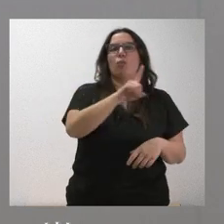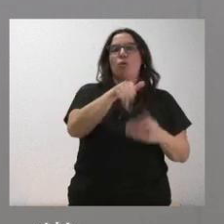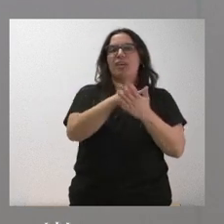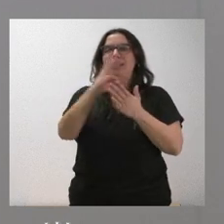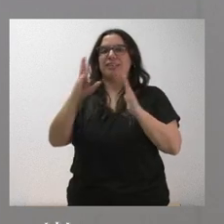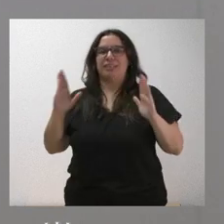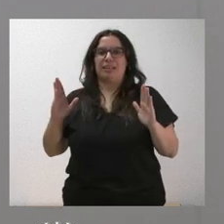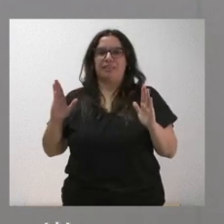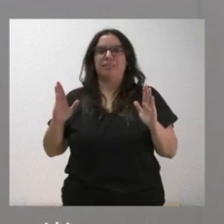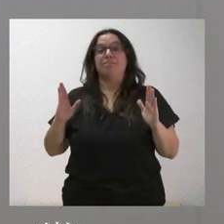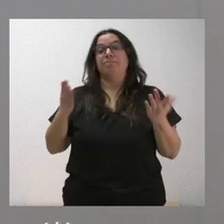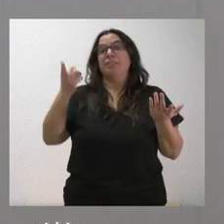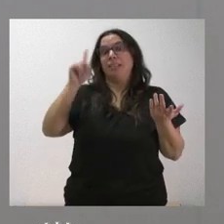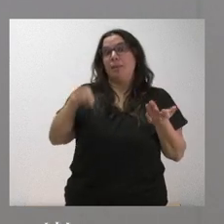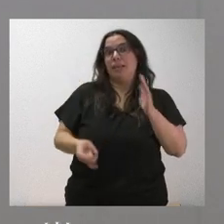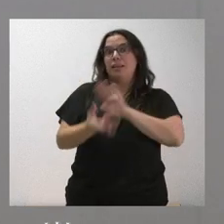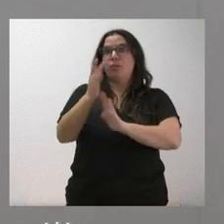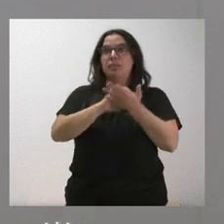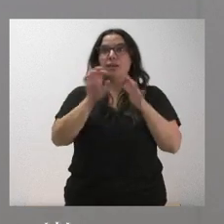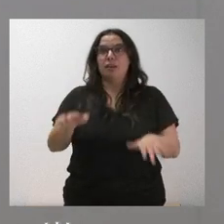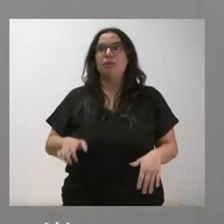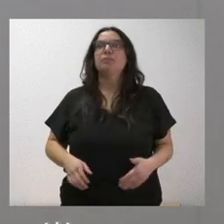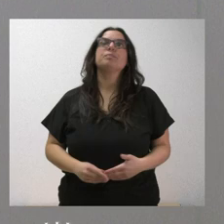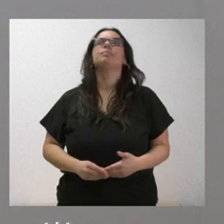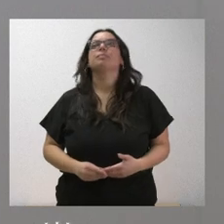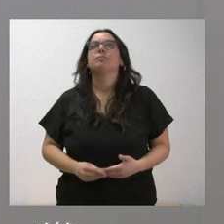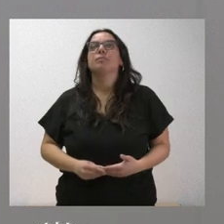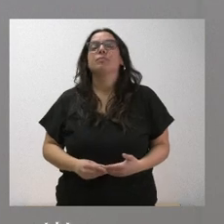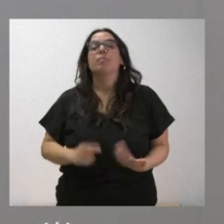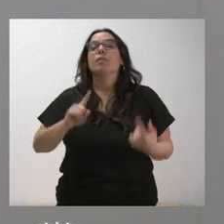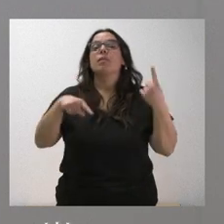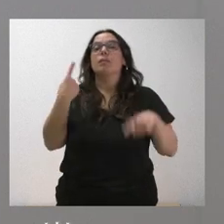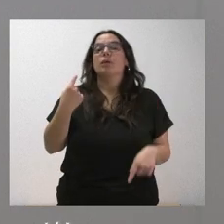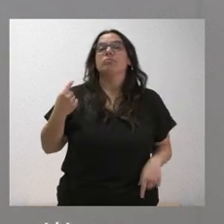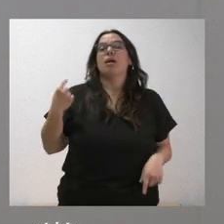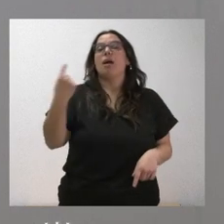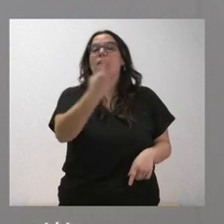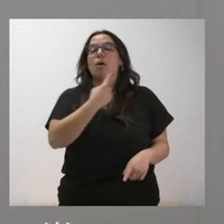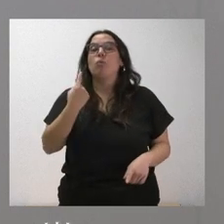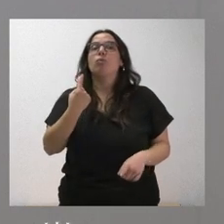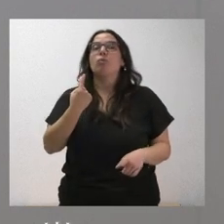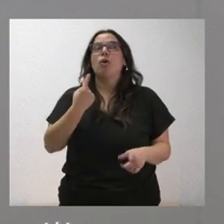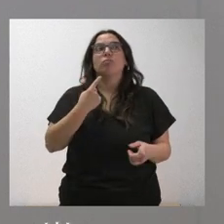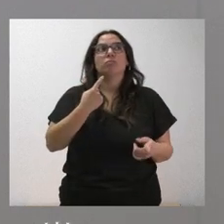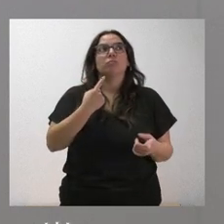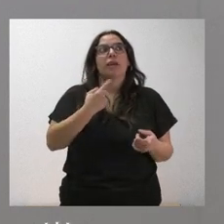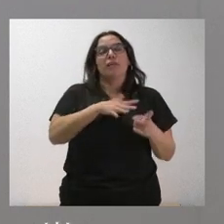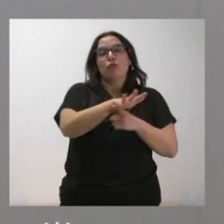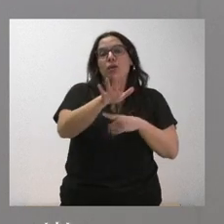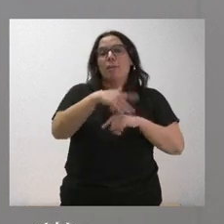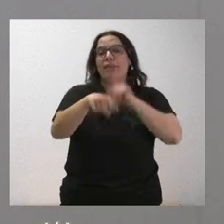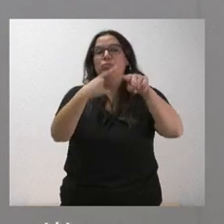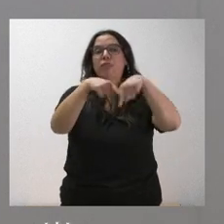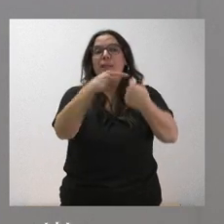ya se ha puesto en marcha en Castilla y León individualmente cada uno de estos factores contribuye a una decisión de las familias pues Hay que preguntar a las